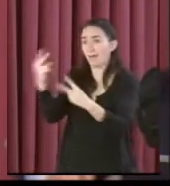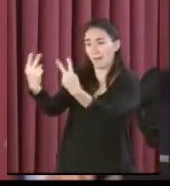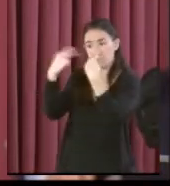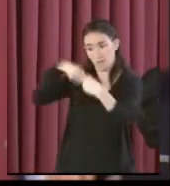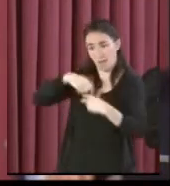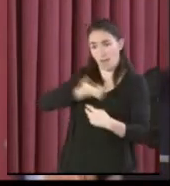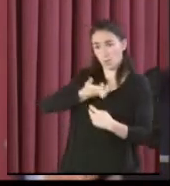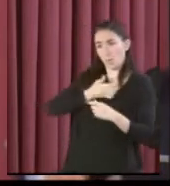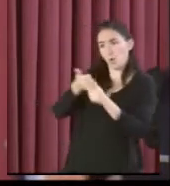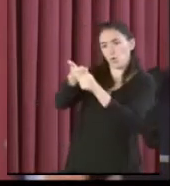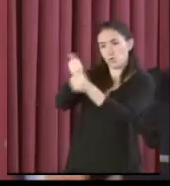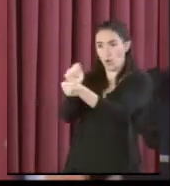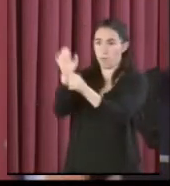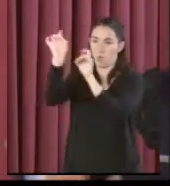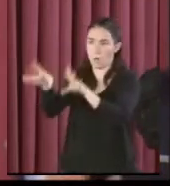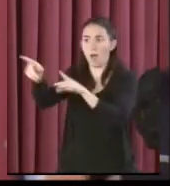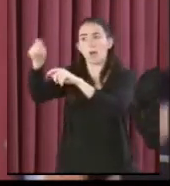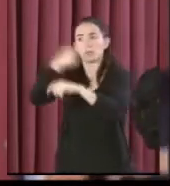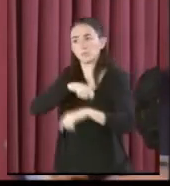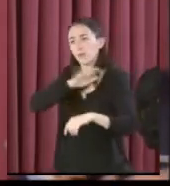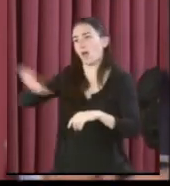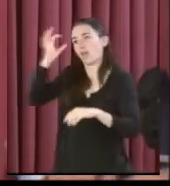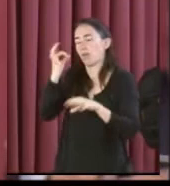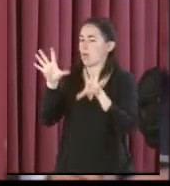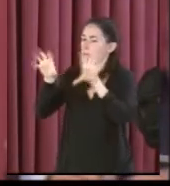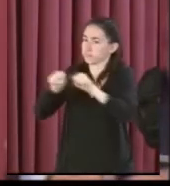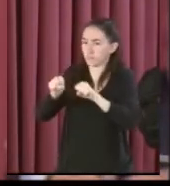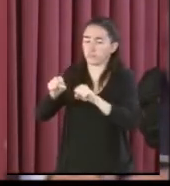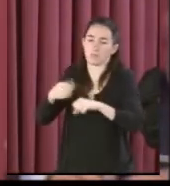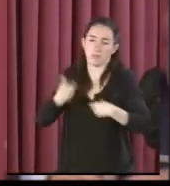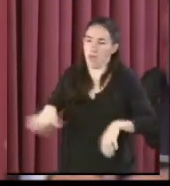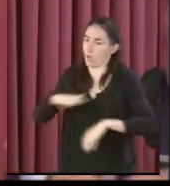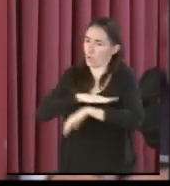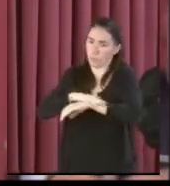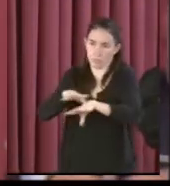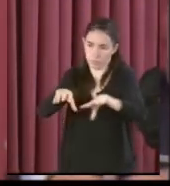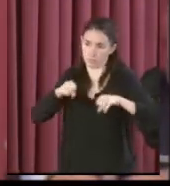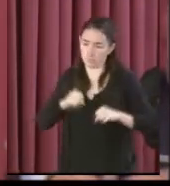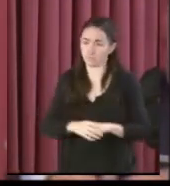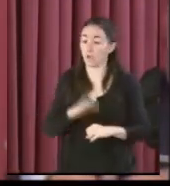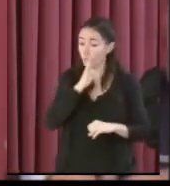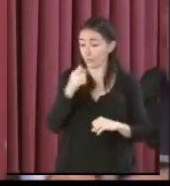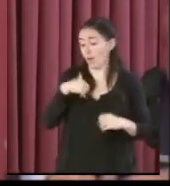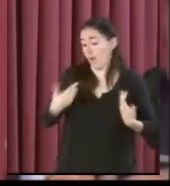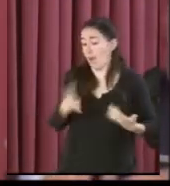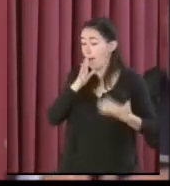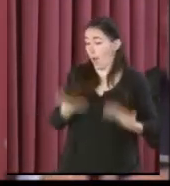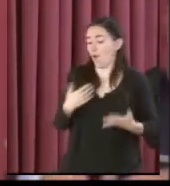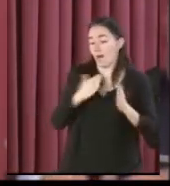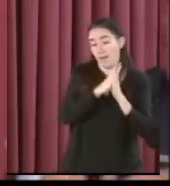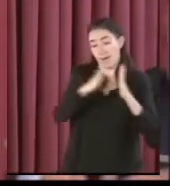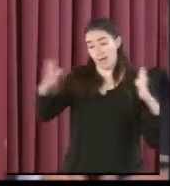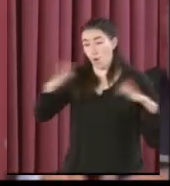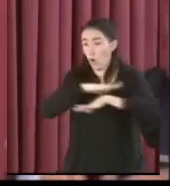nacional. En este periodo de legislatura, de trabajo, que estos días sometemos a examen, me gustaría destacar dos